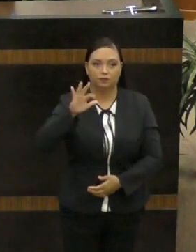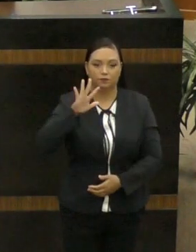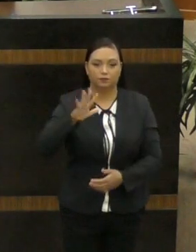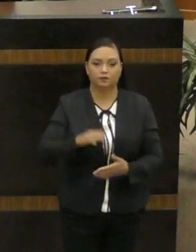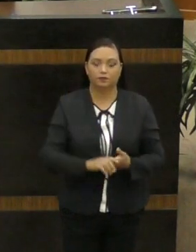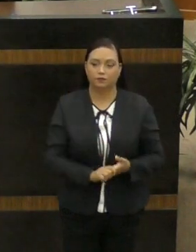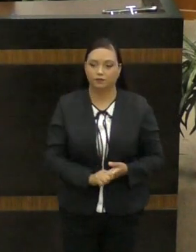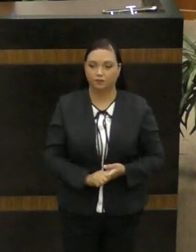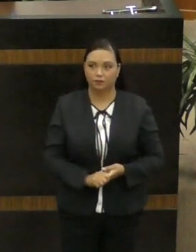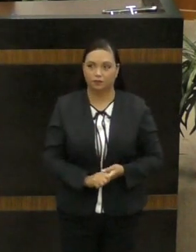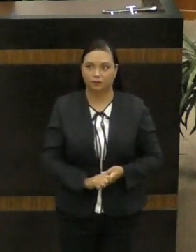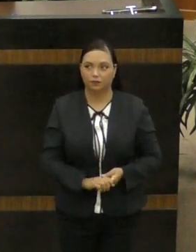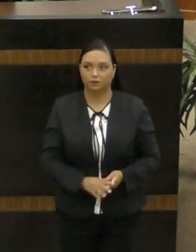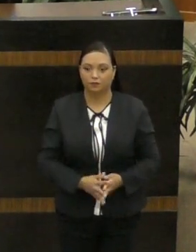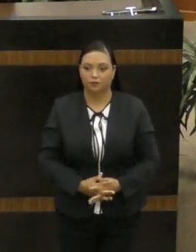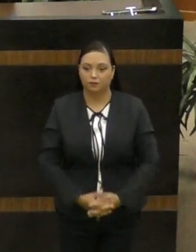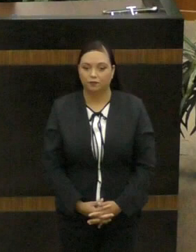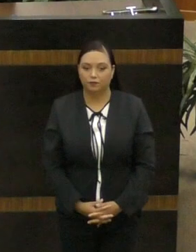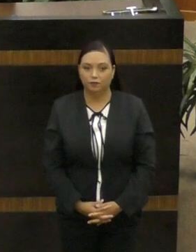65.